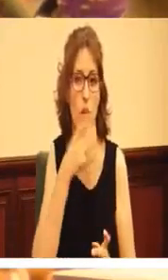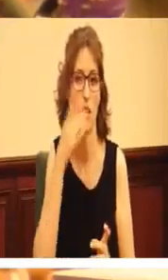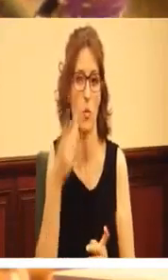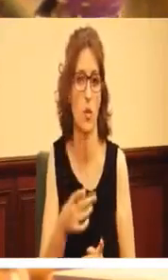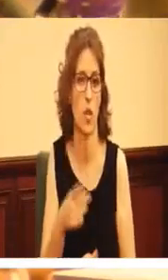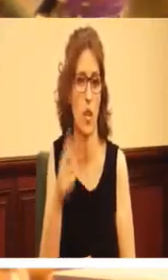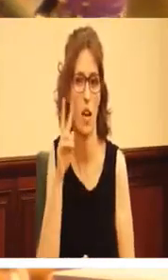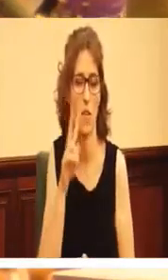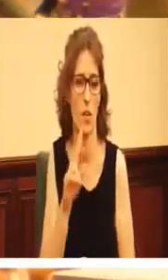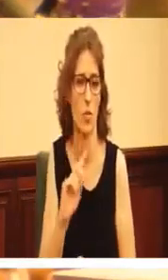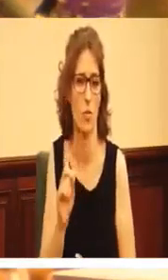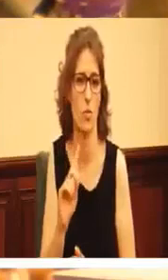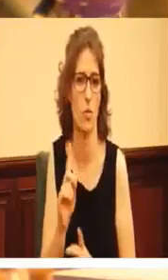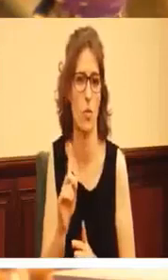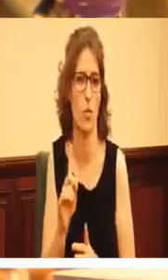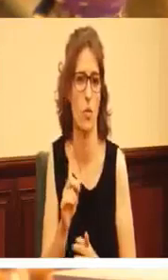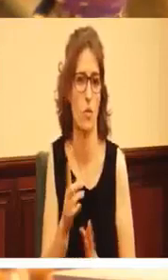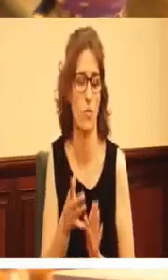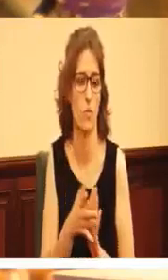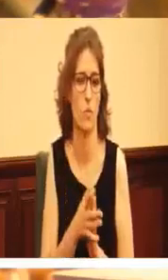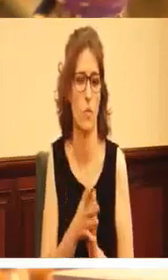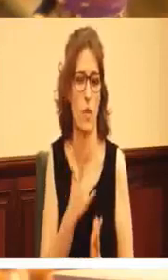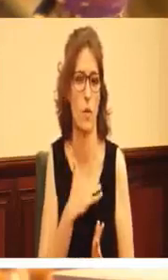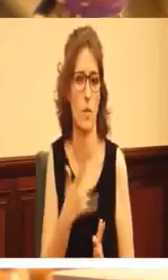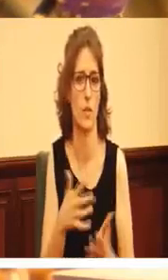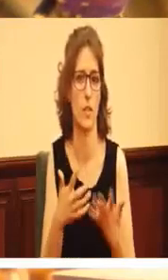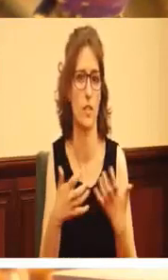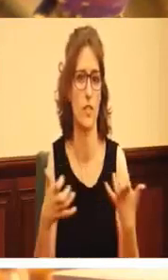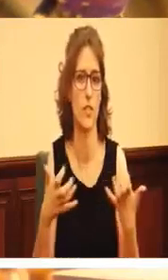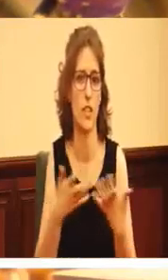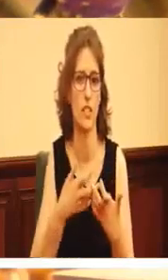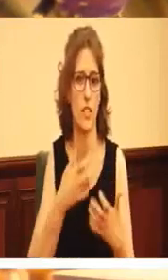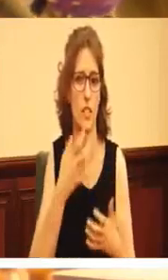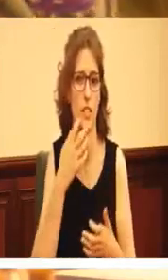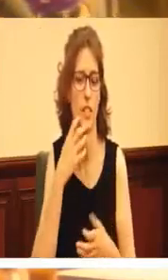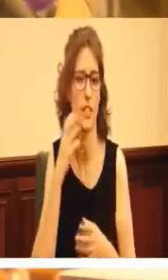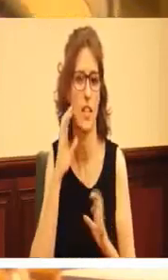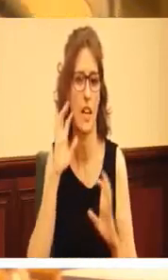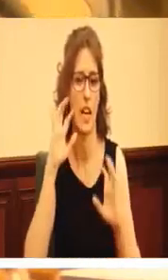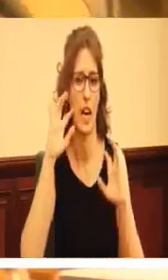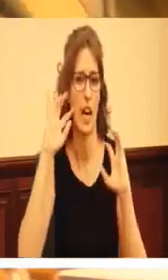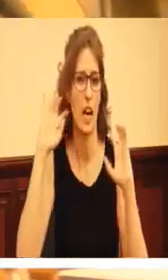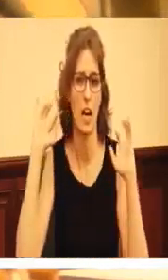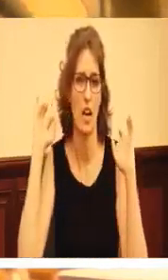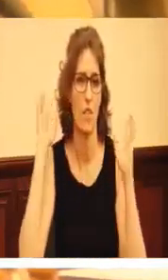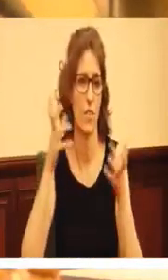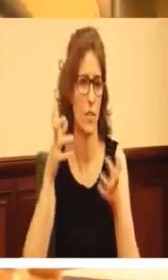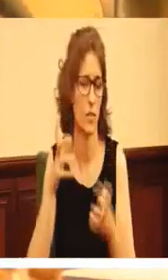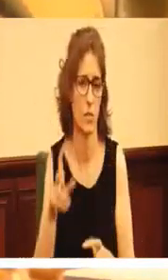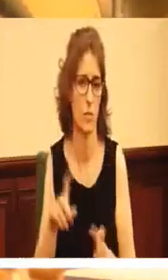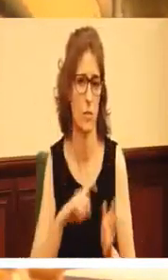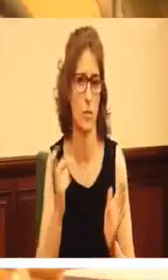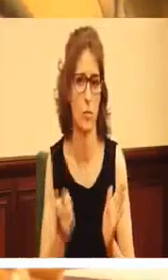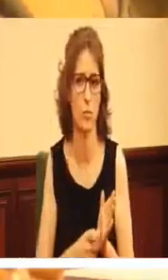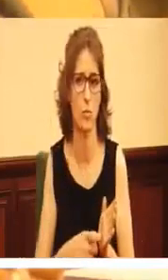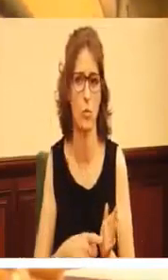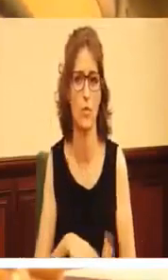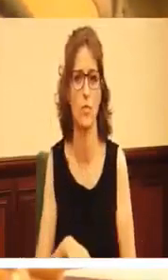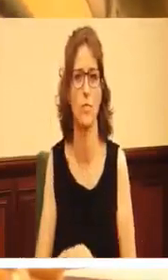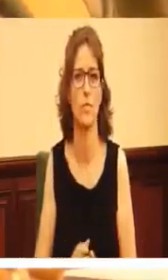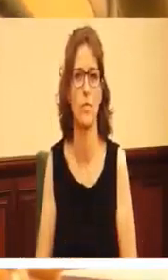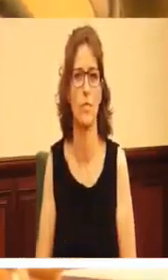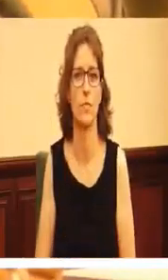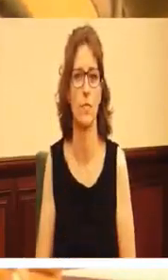entonces ya estamos hablando, y me van a permitir la expresión, de cabreo monumental. Porque no sé,